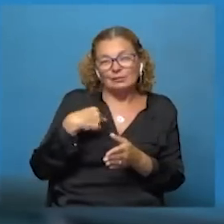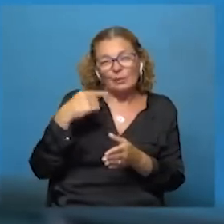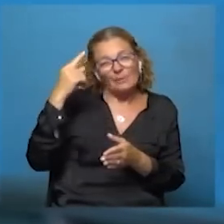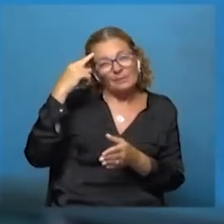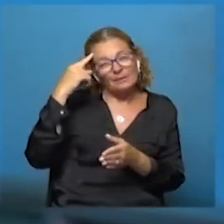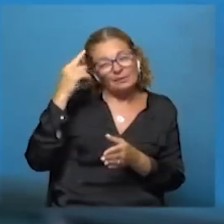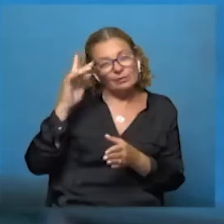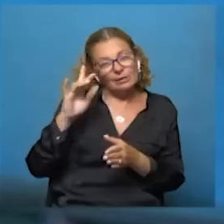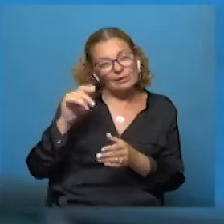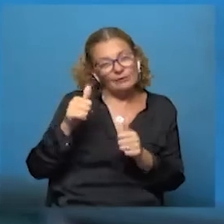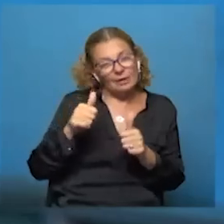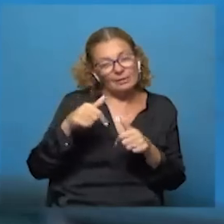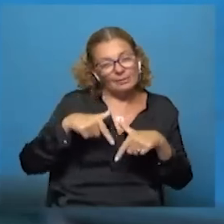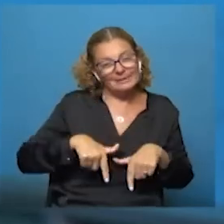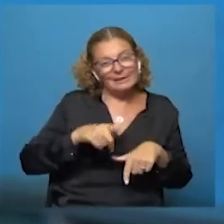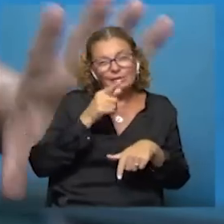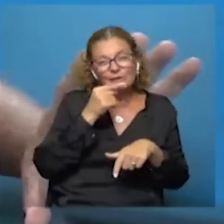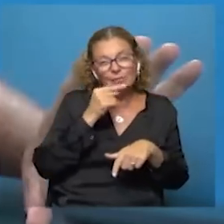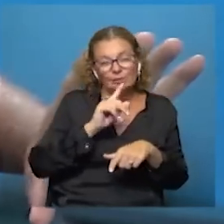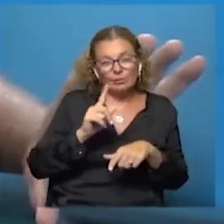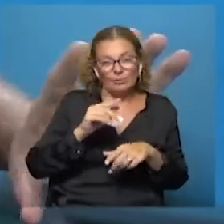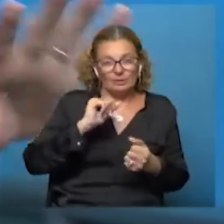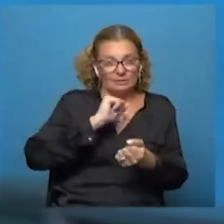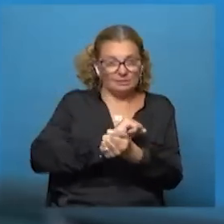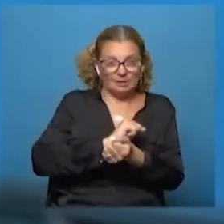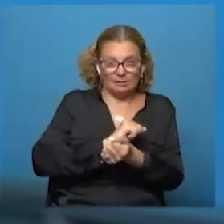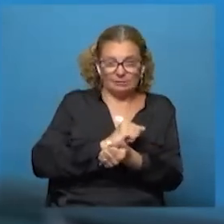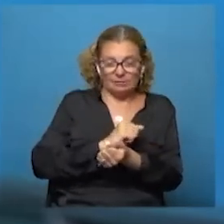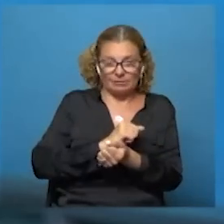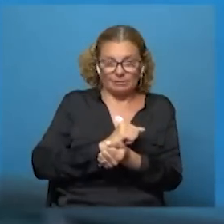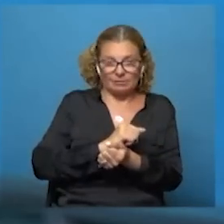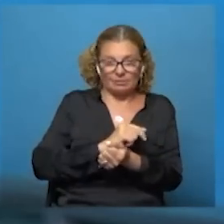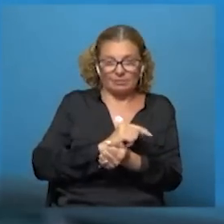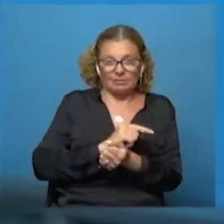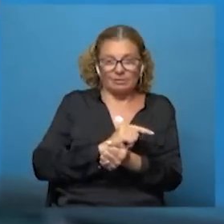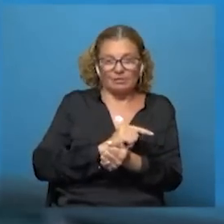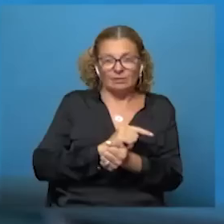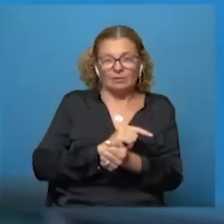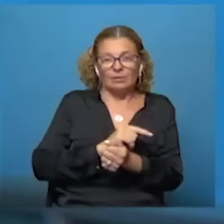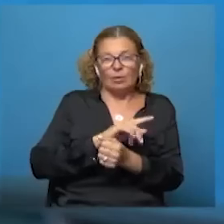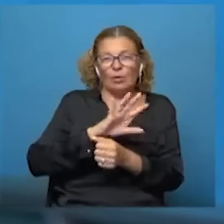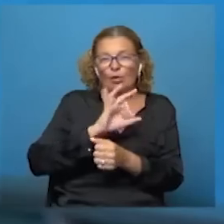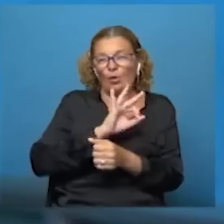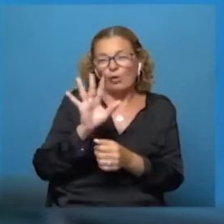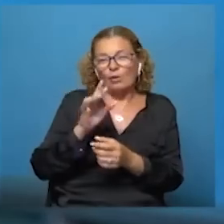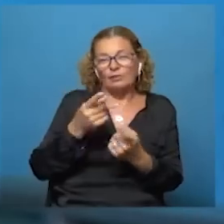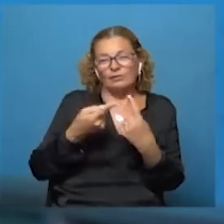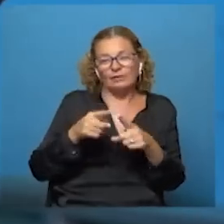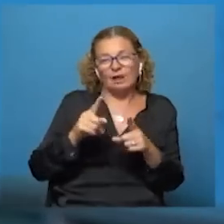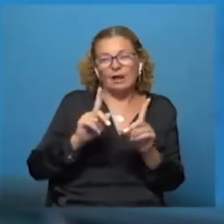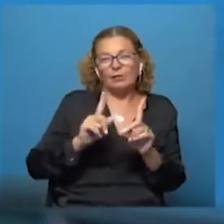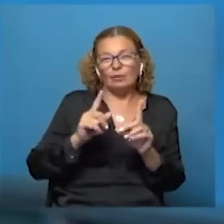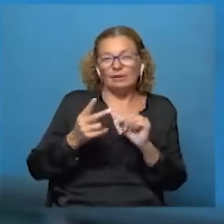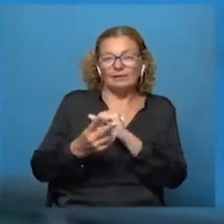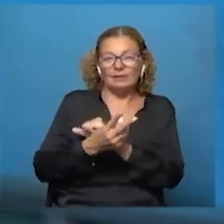correctamente Pues yo creo que en el Ministerio del interior no deberían estar las cárceles es la lógica tenía que ser operadores capaz que algún tipo